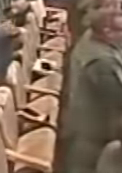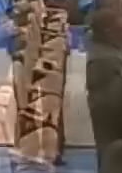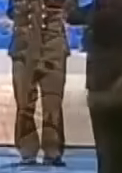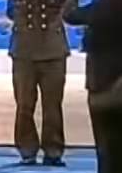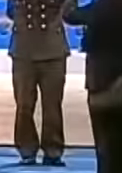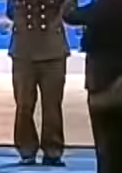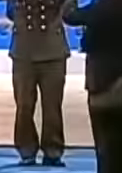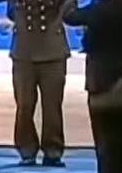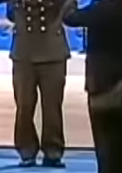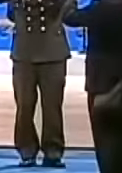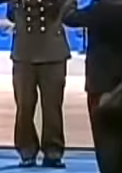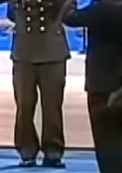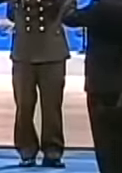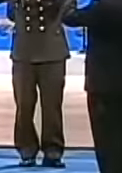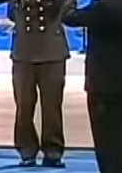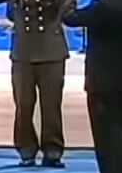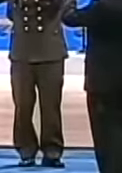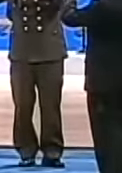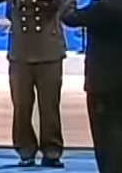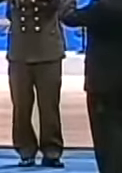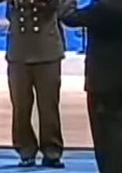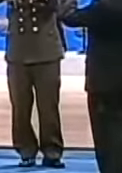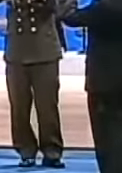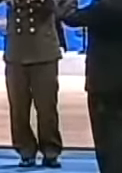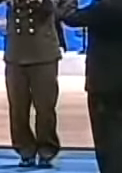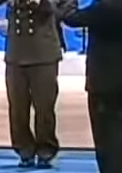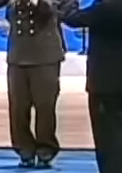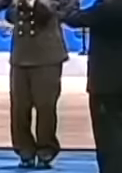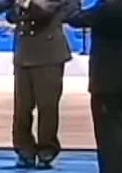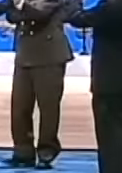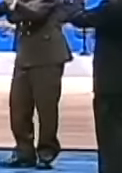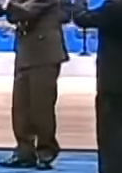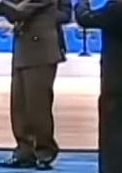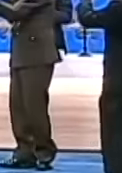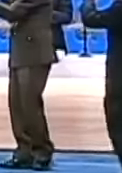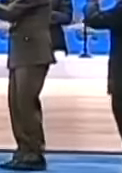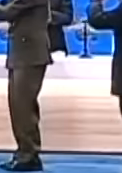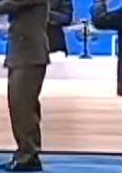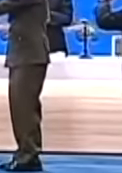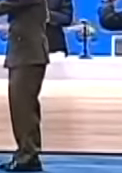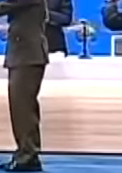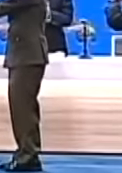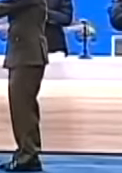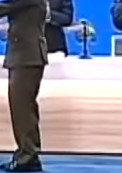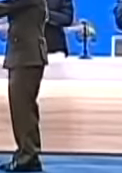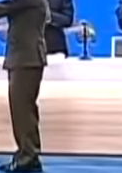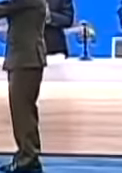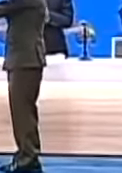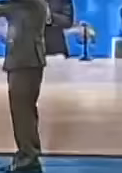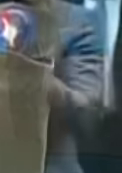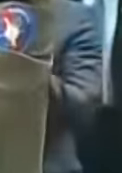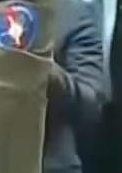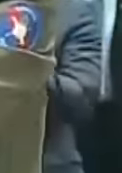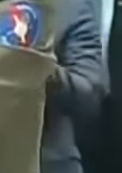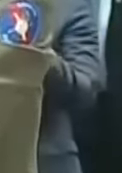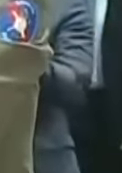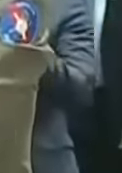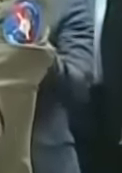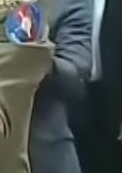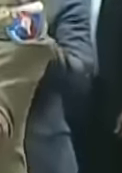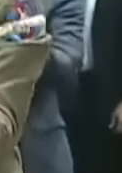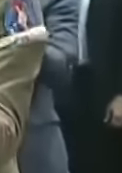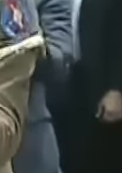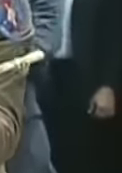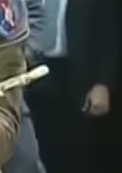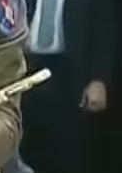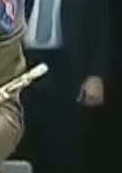la Guayana Esequiba, cuyos escritos han sido plasmados en su libro A un siglo del despojo, la historia